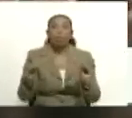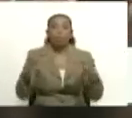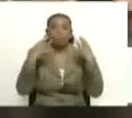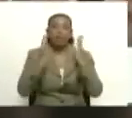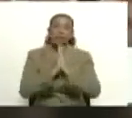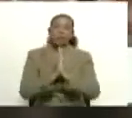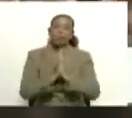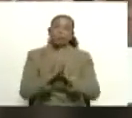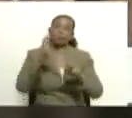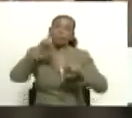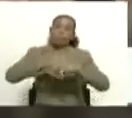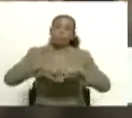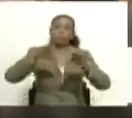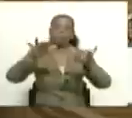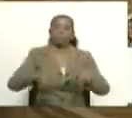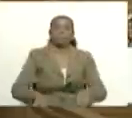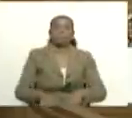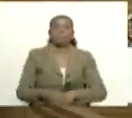amigos parlamentarios.